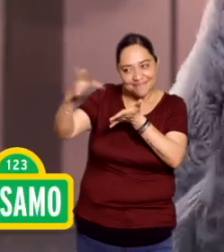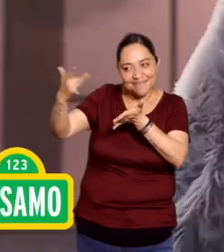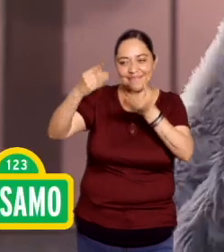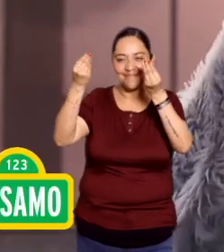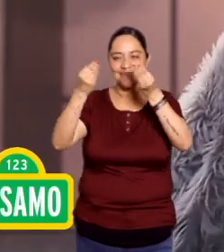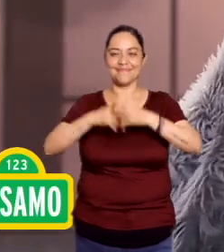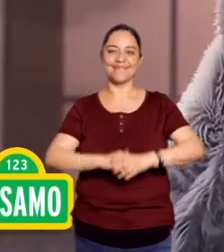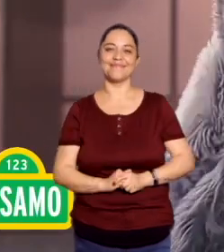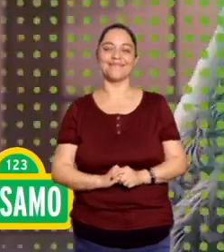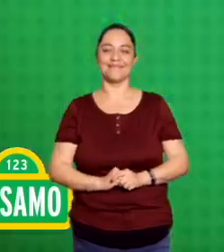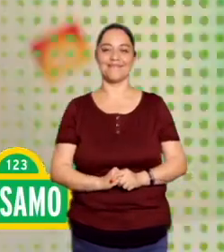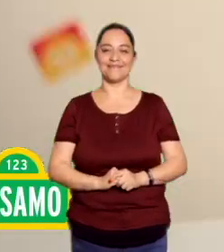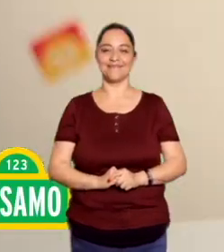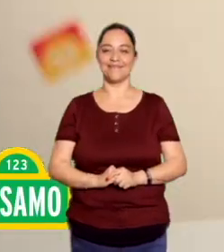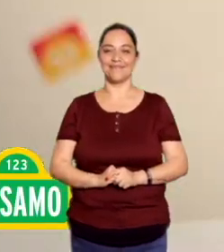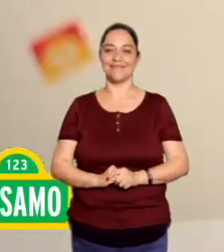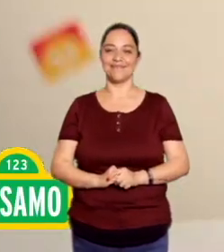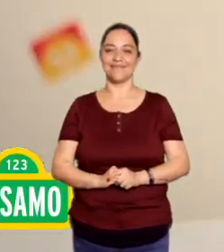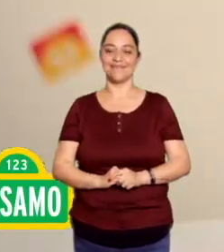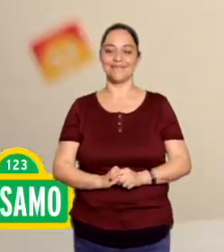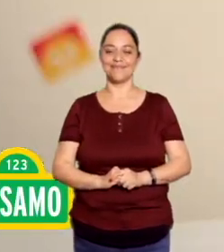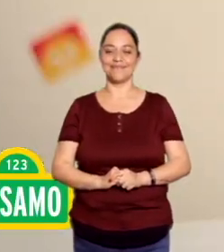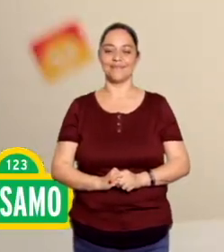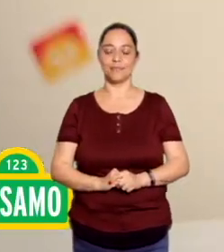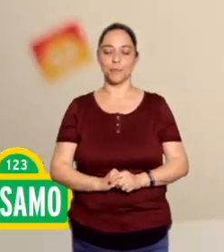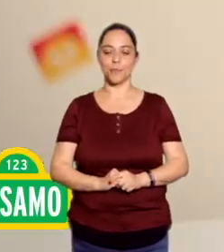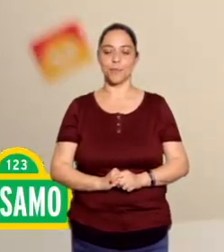¡Muchas gracias!